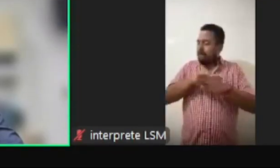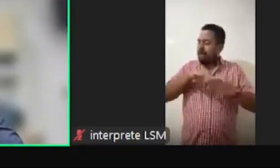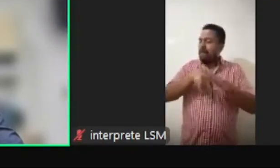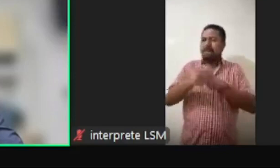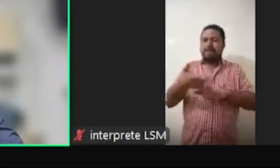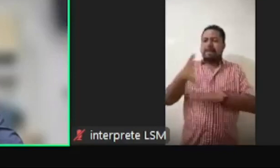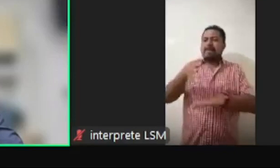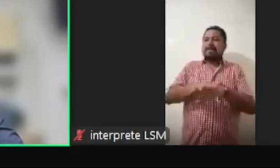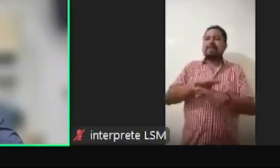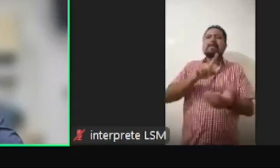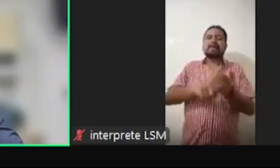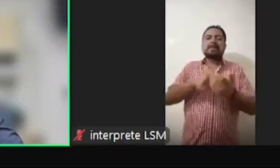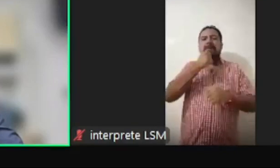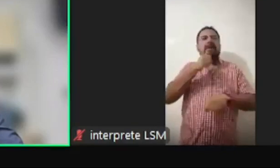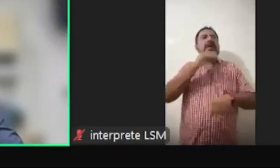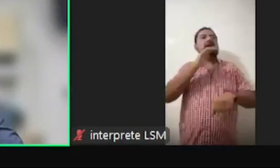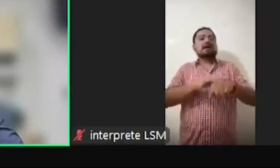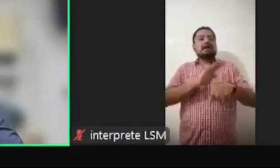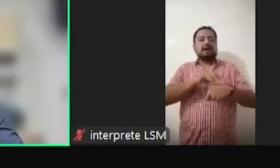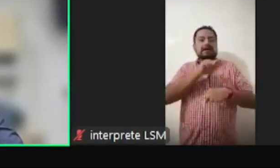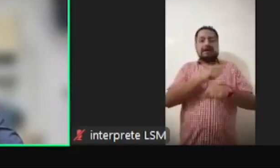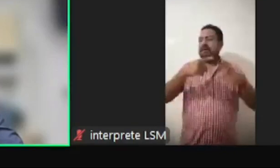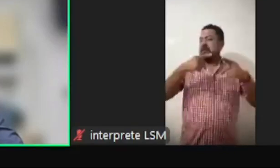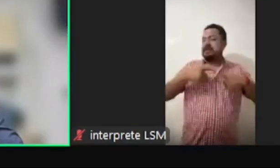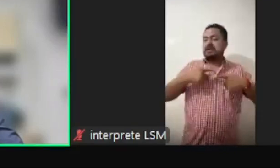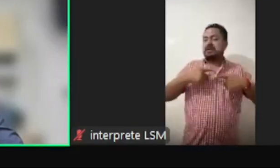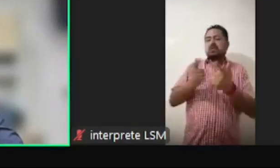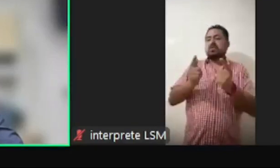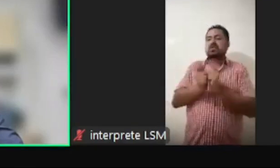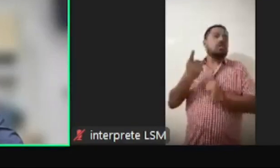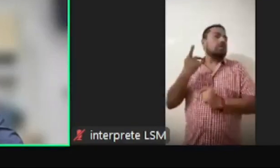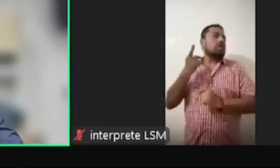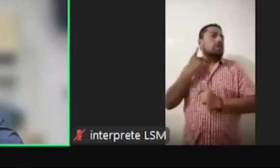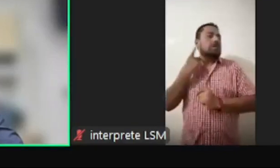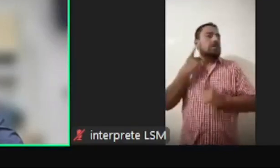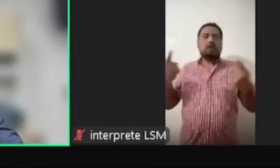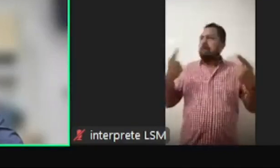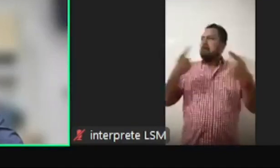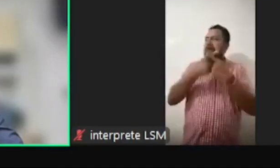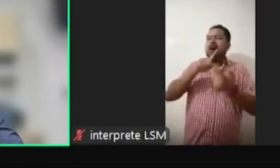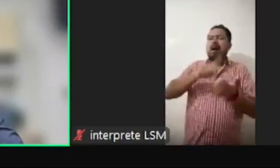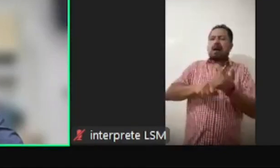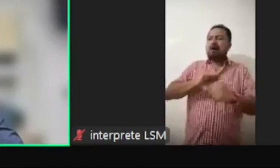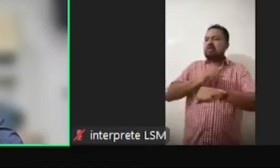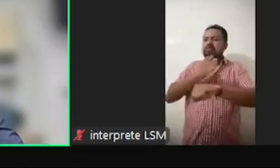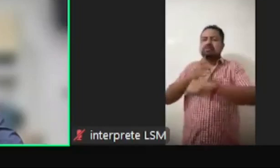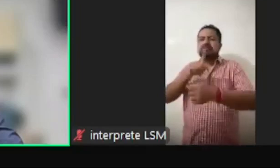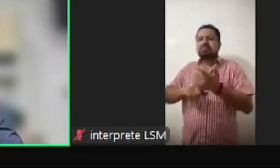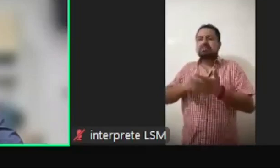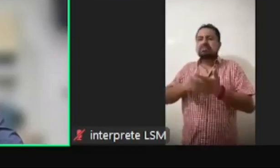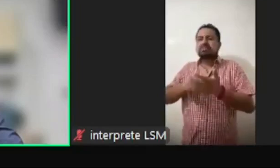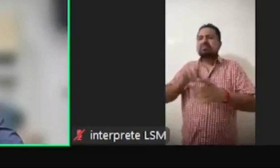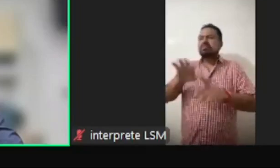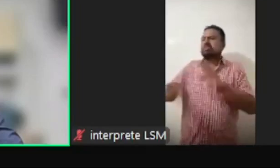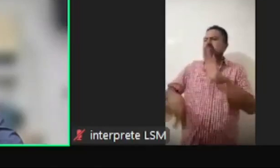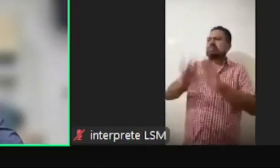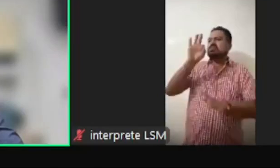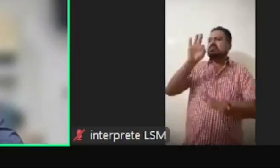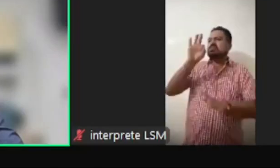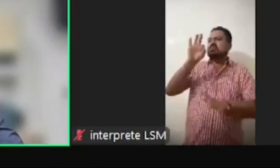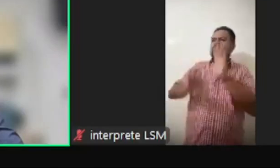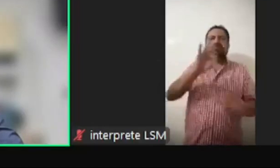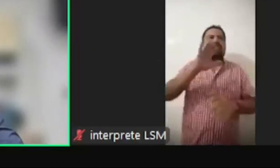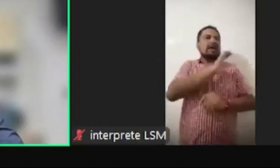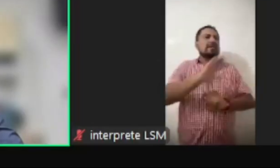se advierte que el actor en su queja intrapartidaria controvirtió el procedimiento de insaculación para designar candidatos a diputados de